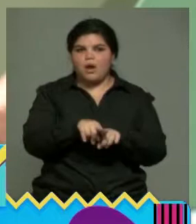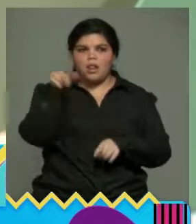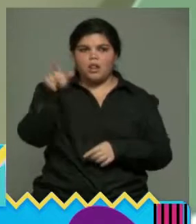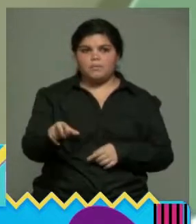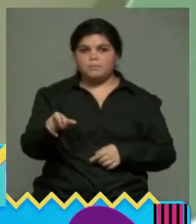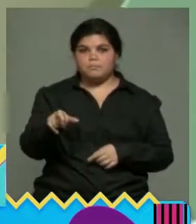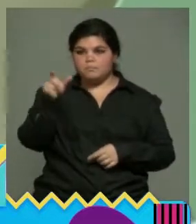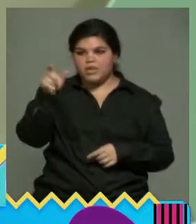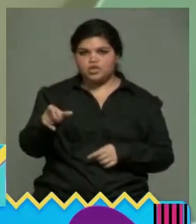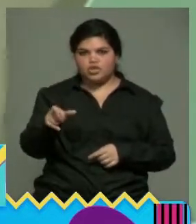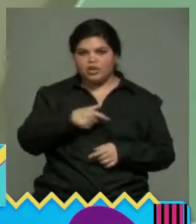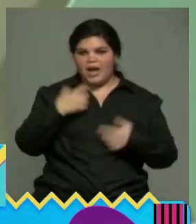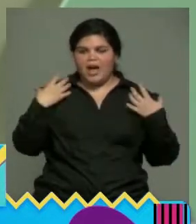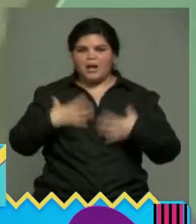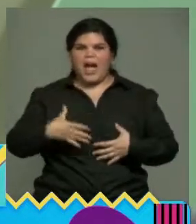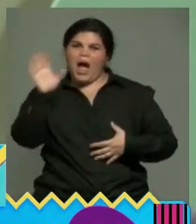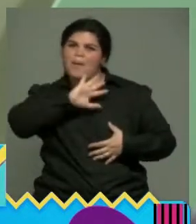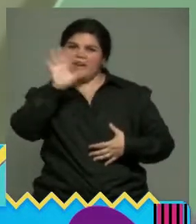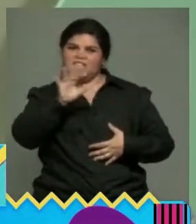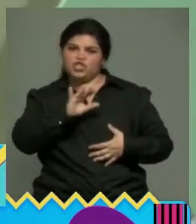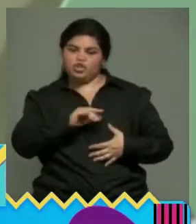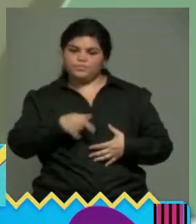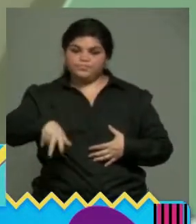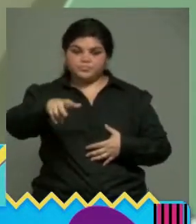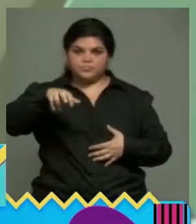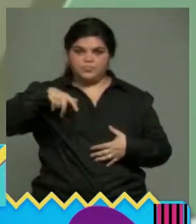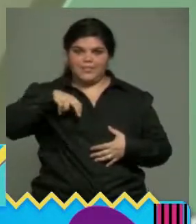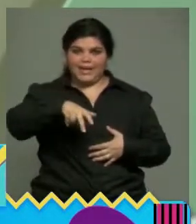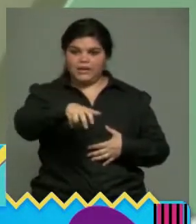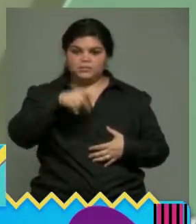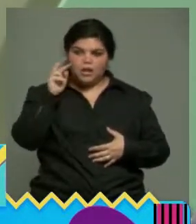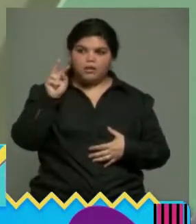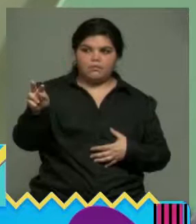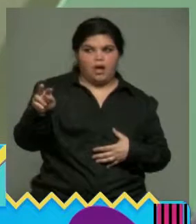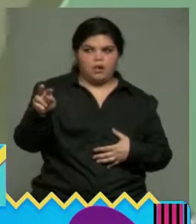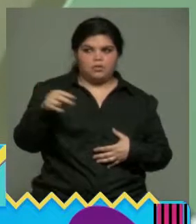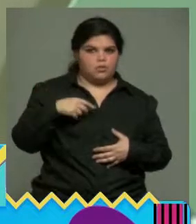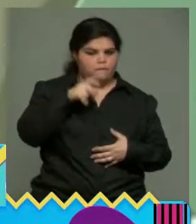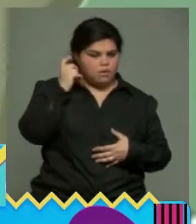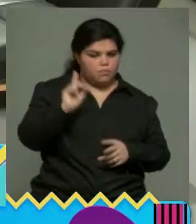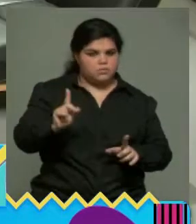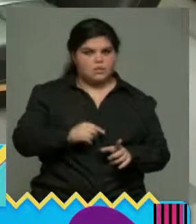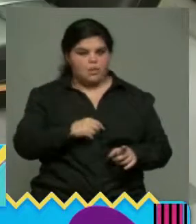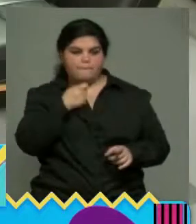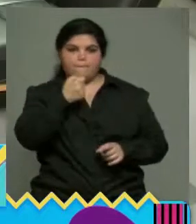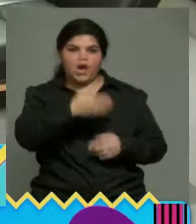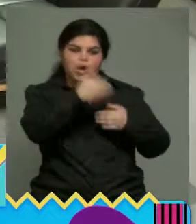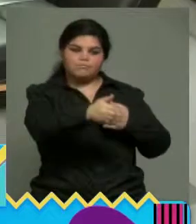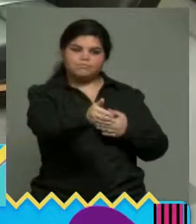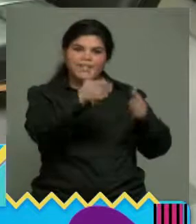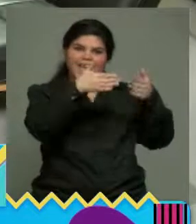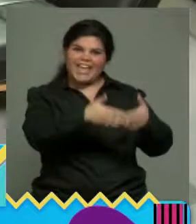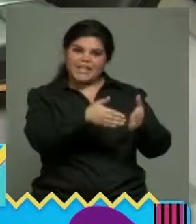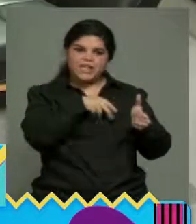por la senda. No, si uno lo tiene que hacer por uno mismo, no porque le vayan a hacer pasar un poquito de vergüenza. Con respecto a lo que usted decía justamente del